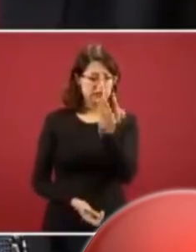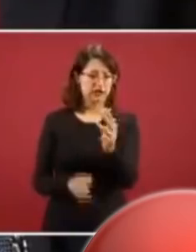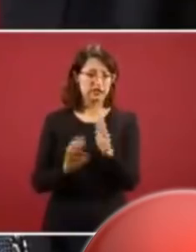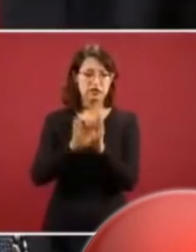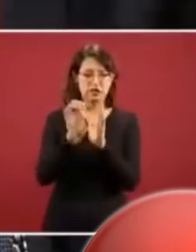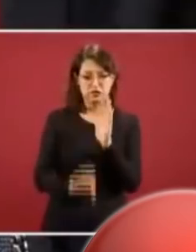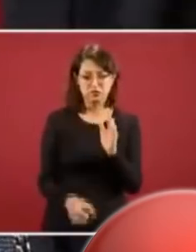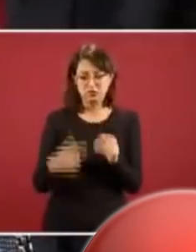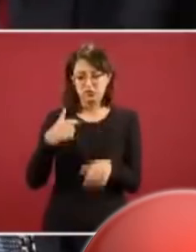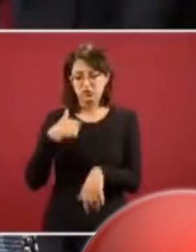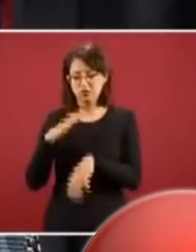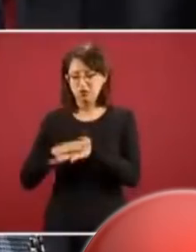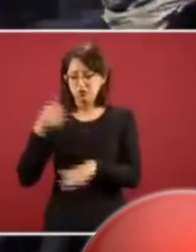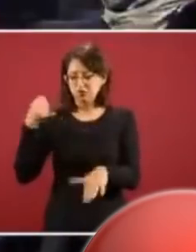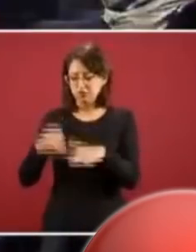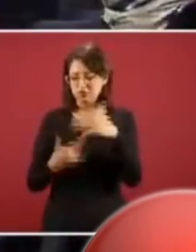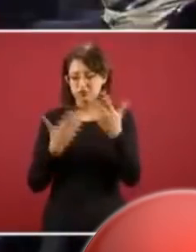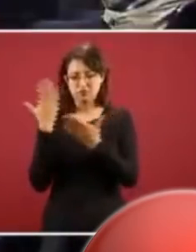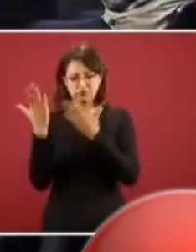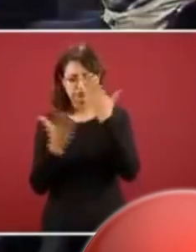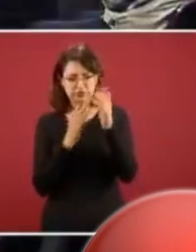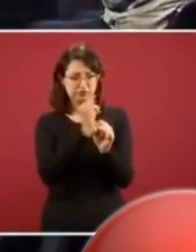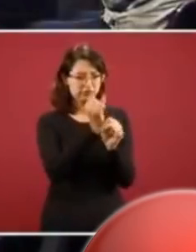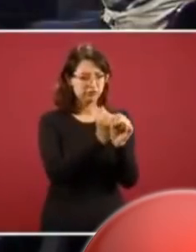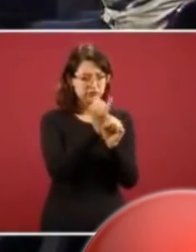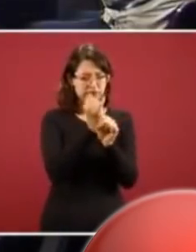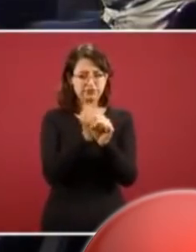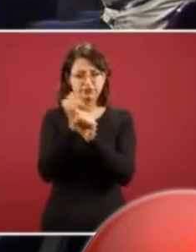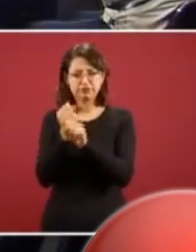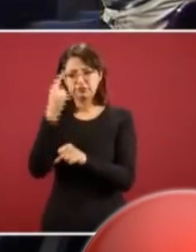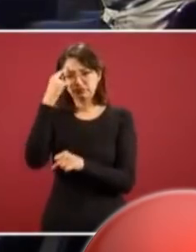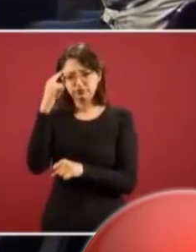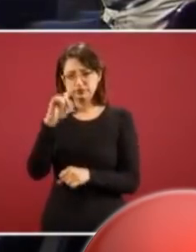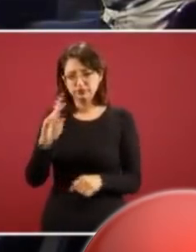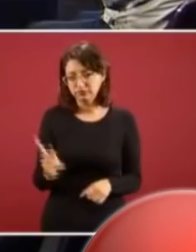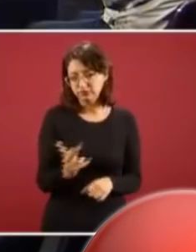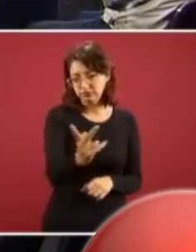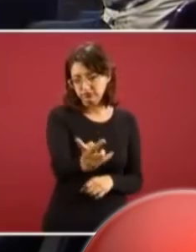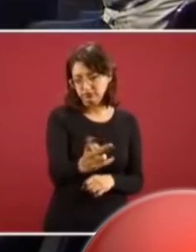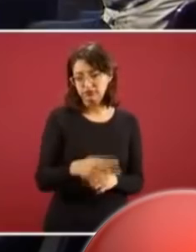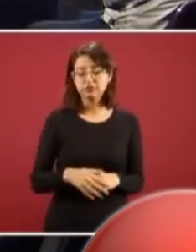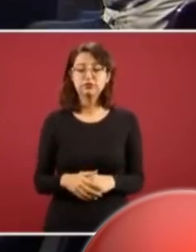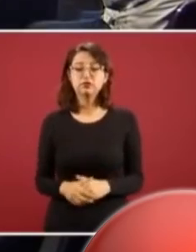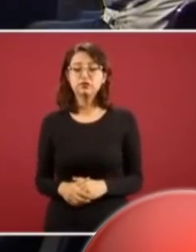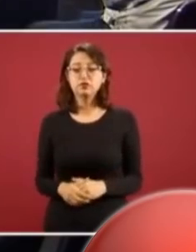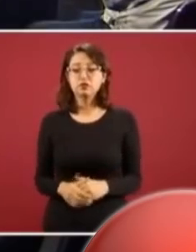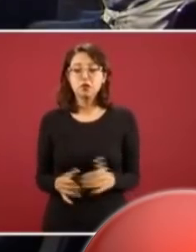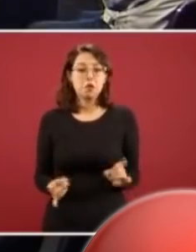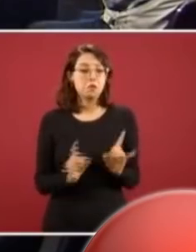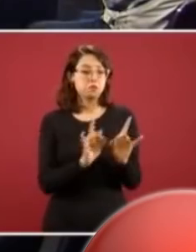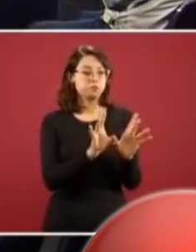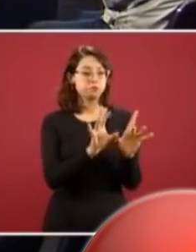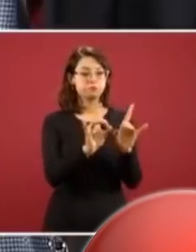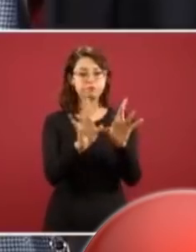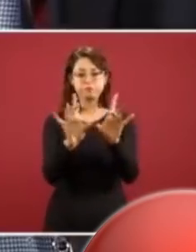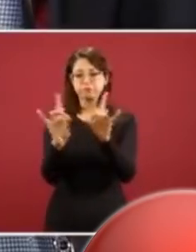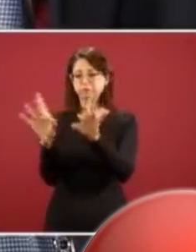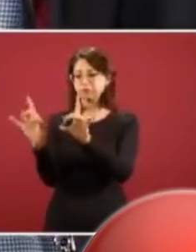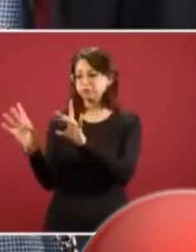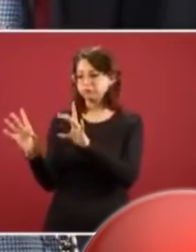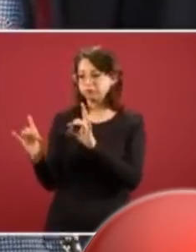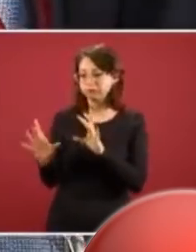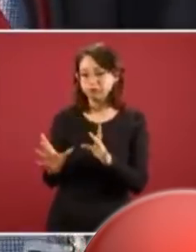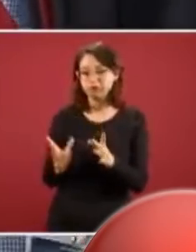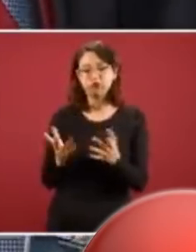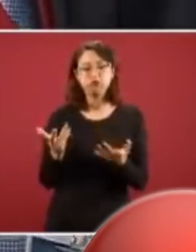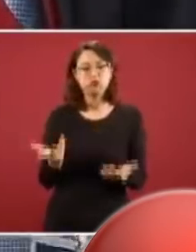estado estudiando durante las últimas semanas para hacerle la pregunta. Pese a esta situación que usted ha